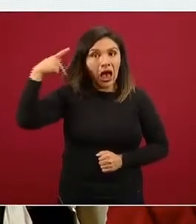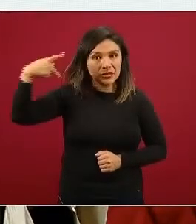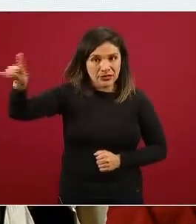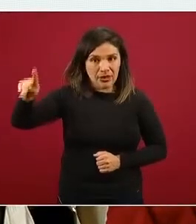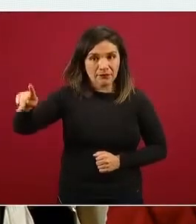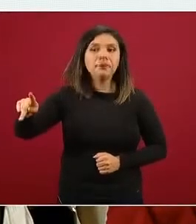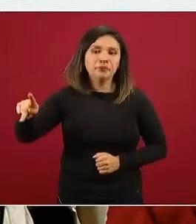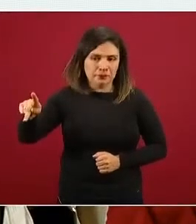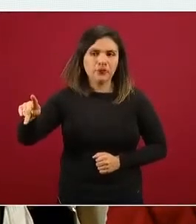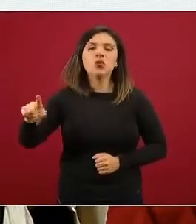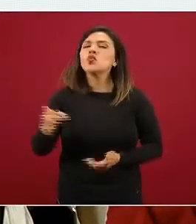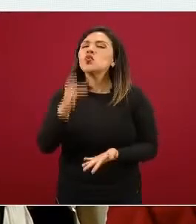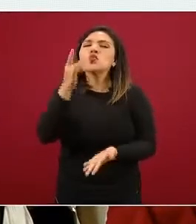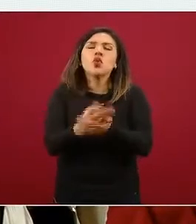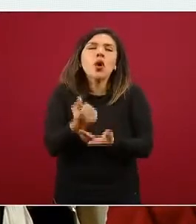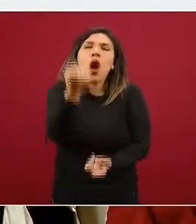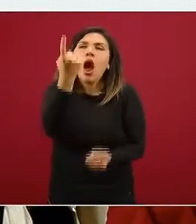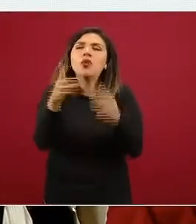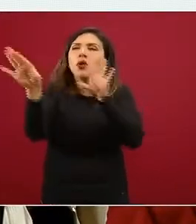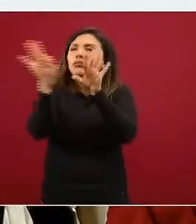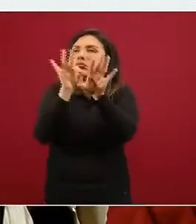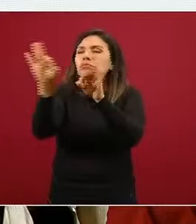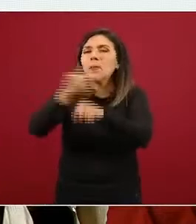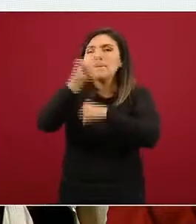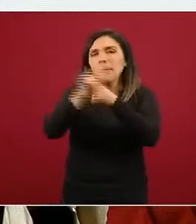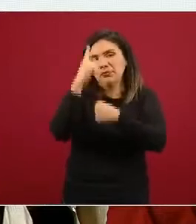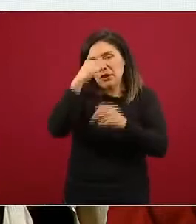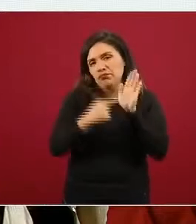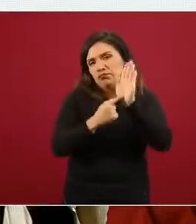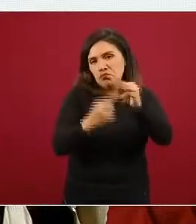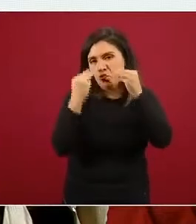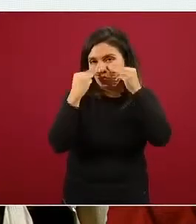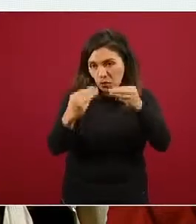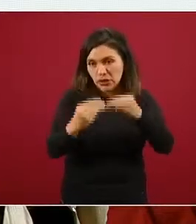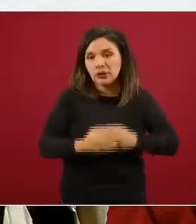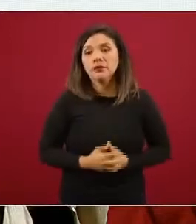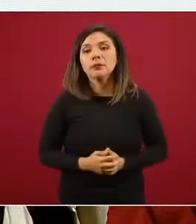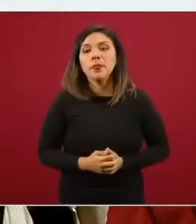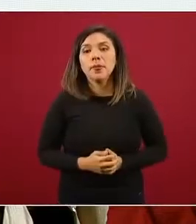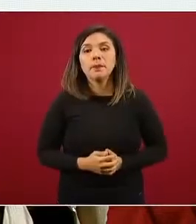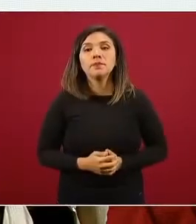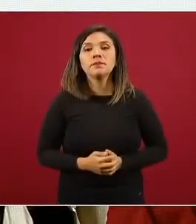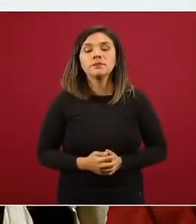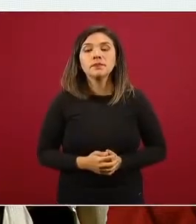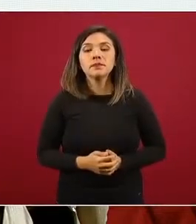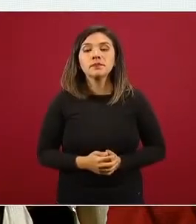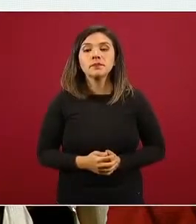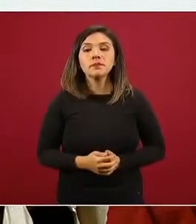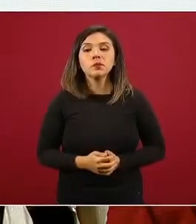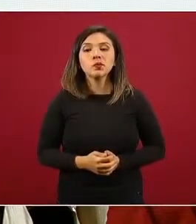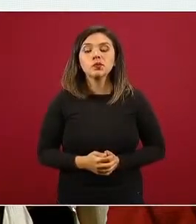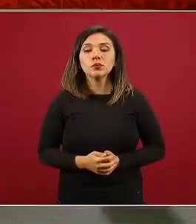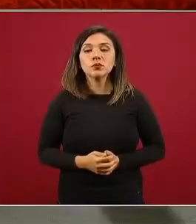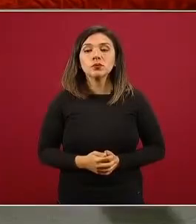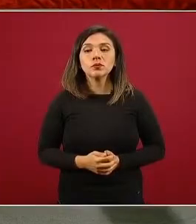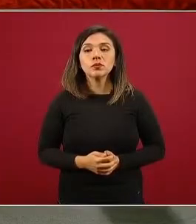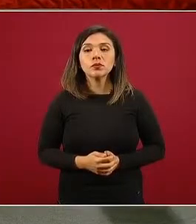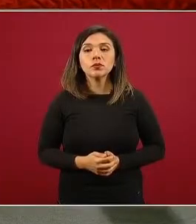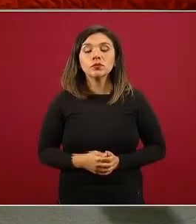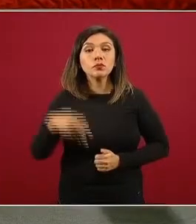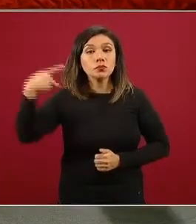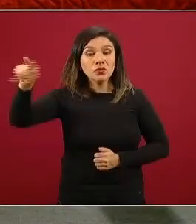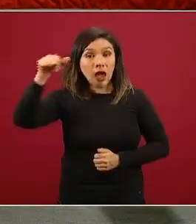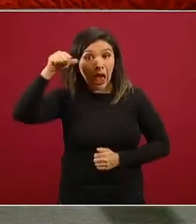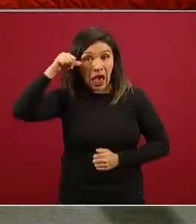Por supuesto, tomamos solo algunos países para poder ilustrarlo y se puede hacer la comparación con todos. En la región